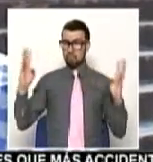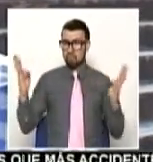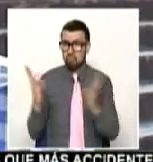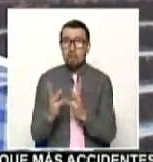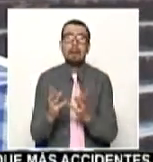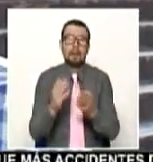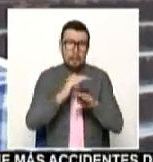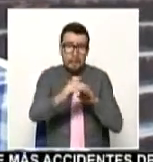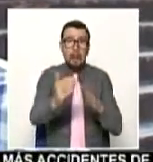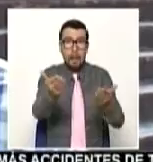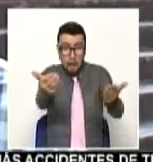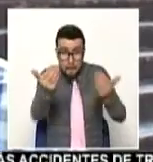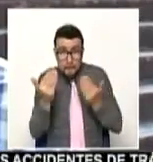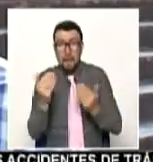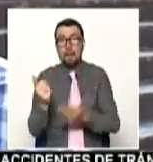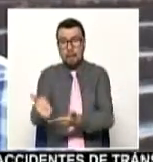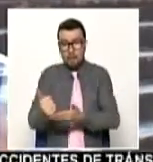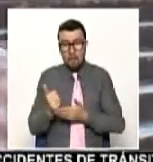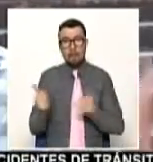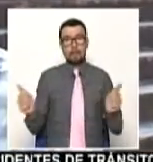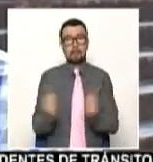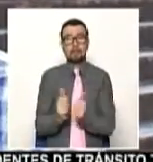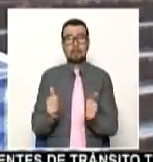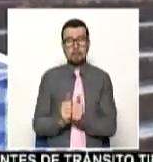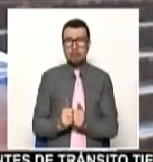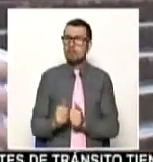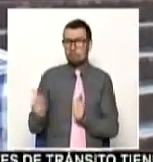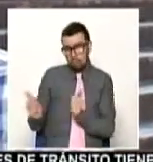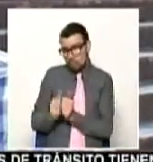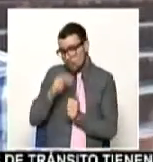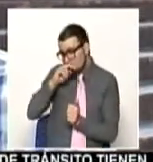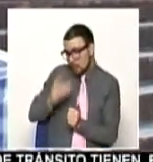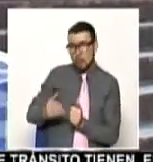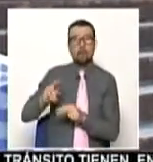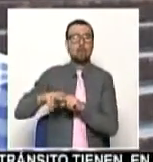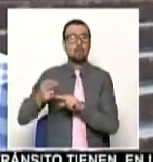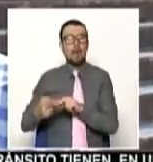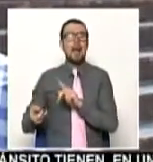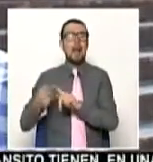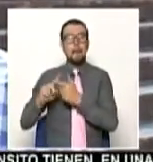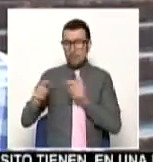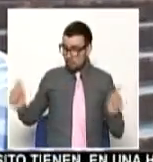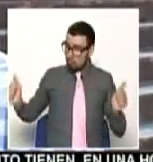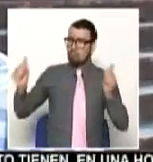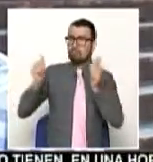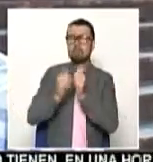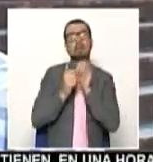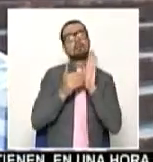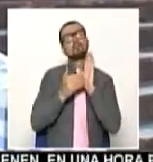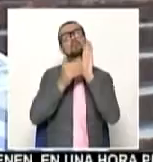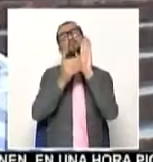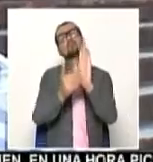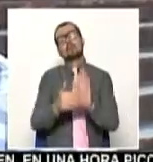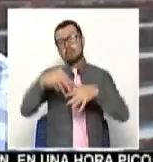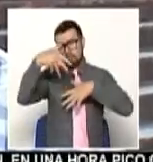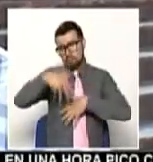de Manizales, de Caldas, para que nos acompañe en este acto simbólico, lleve su niño, lleve su sobrino, lleve su amigo, para que en este acto